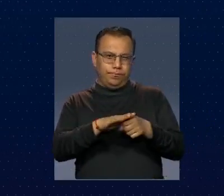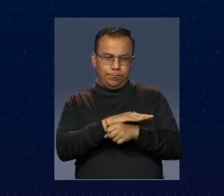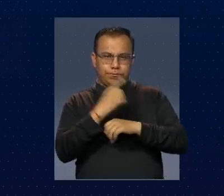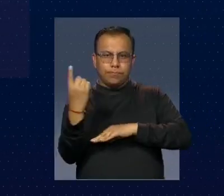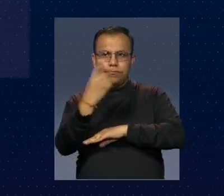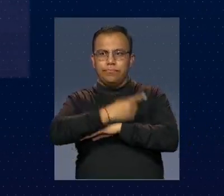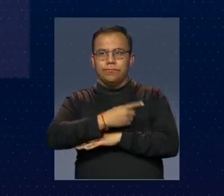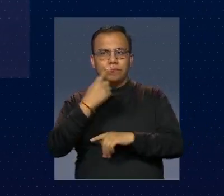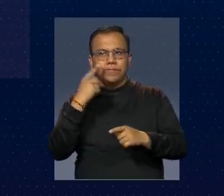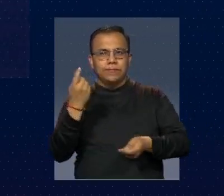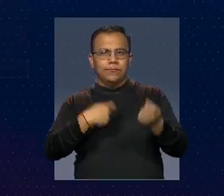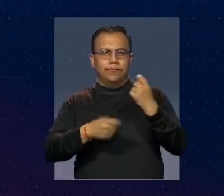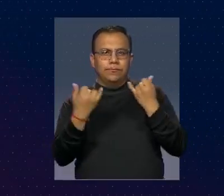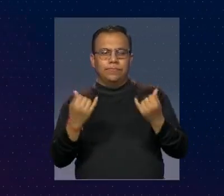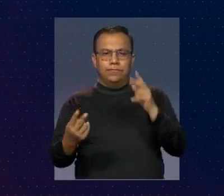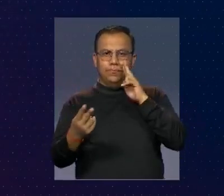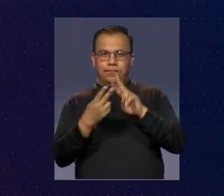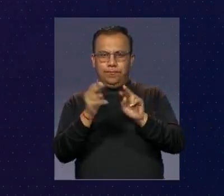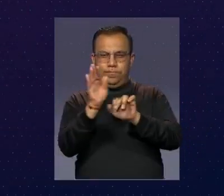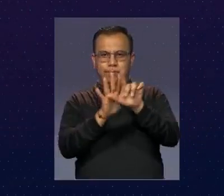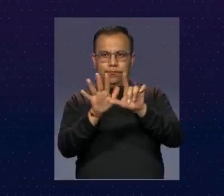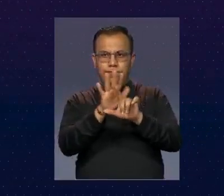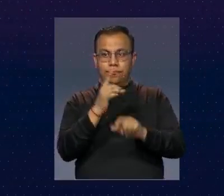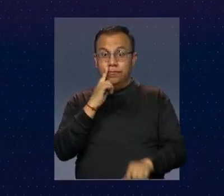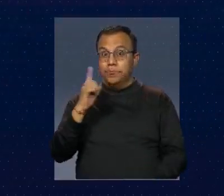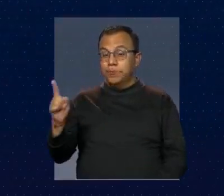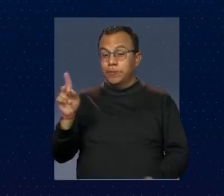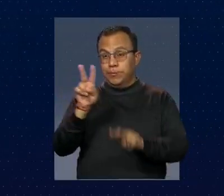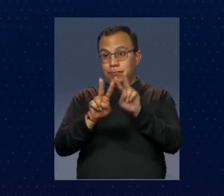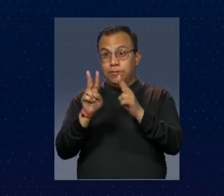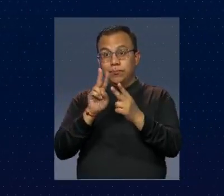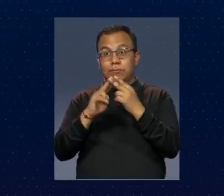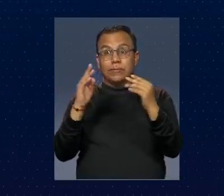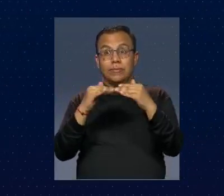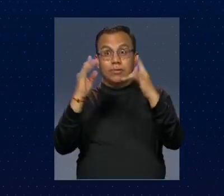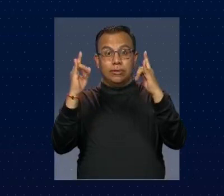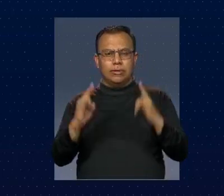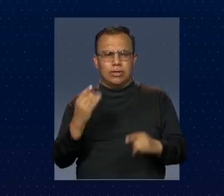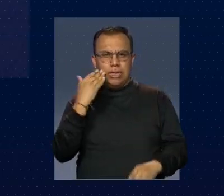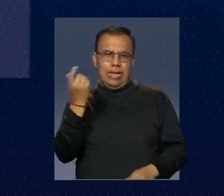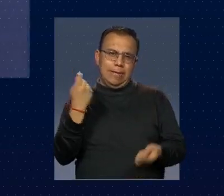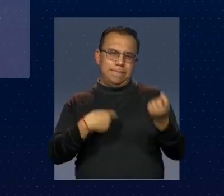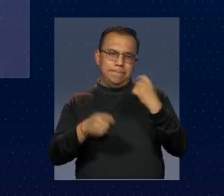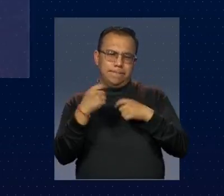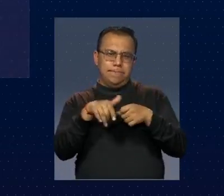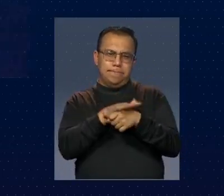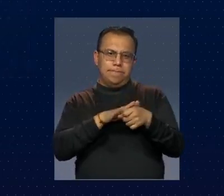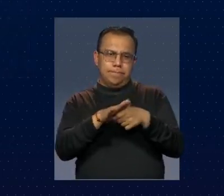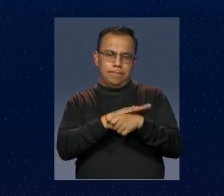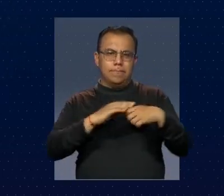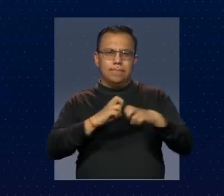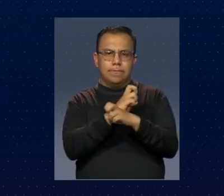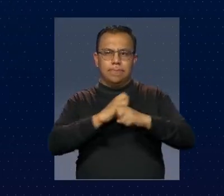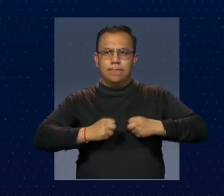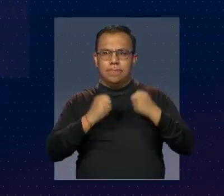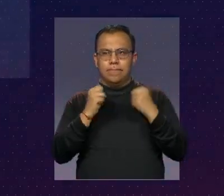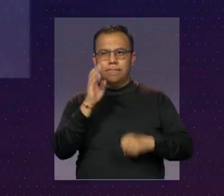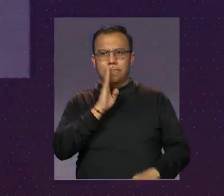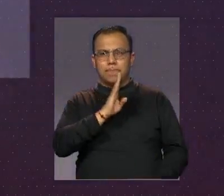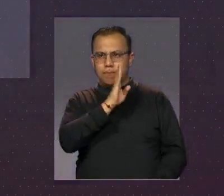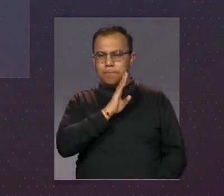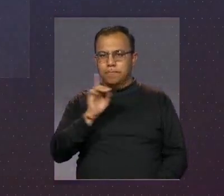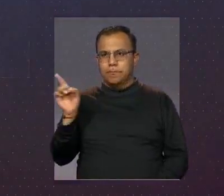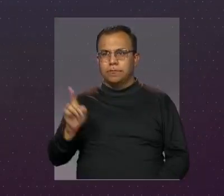los Vendedores Informales, se dio a conocer un video en el que desconocidos quemaron la carpa de una mujer vendedora en el barrio Parques de Bogotá, en Bosa. Ayer